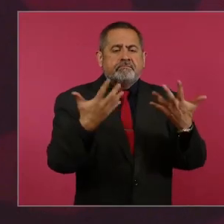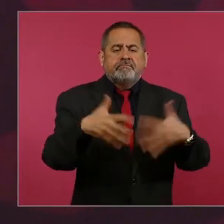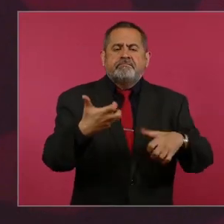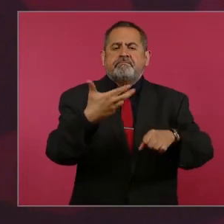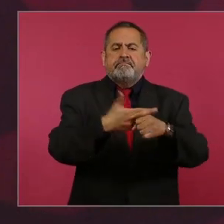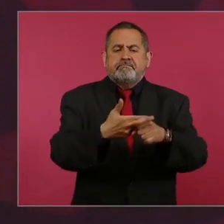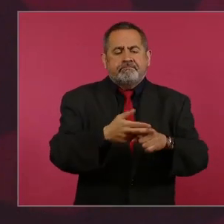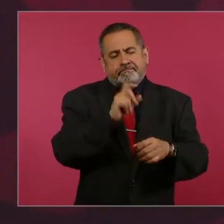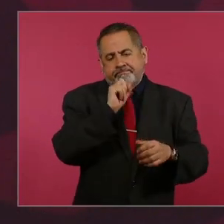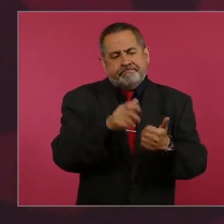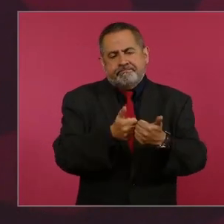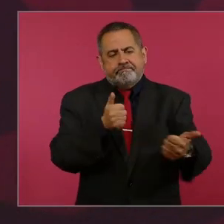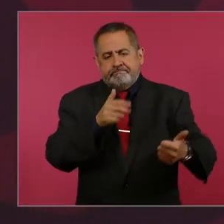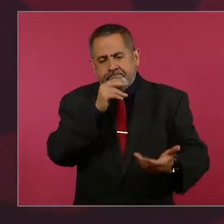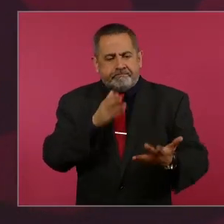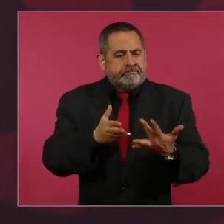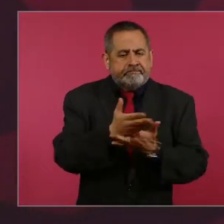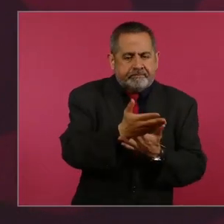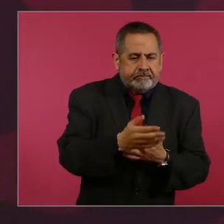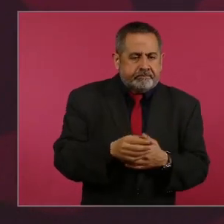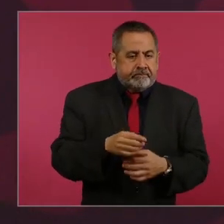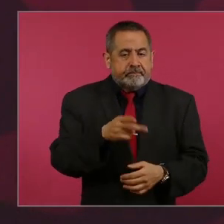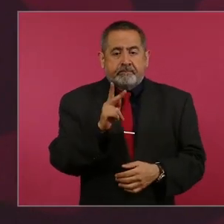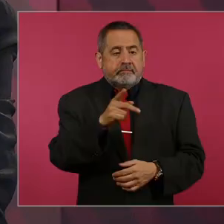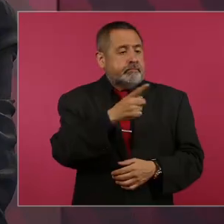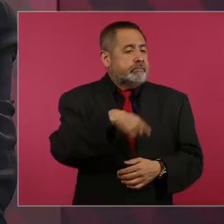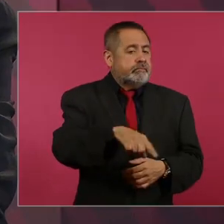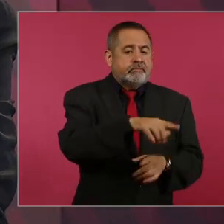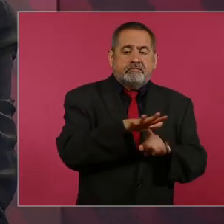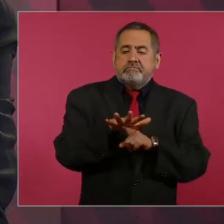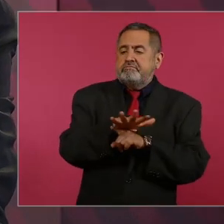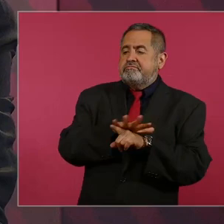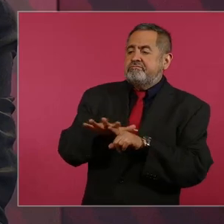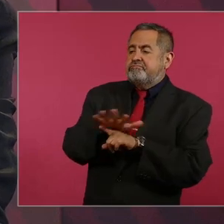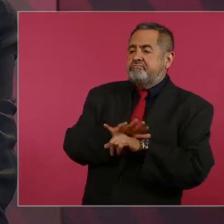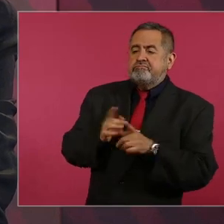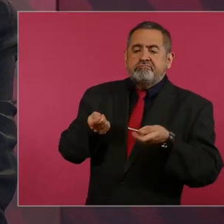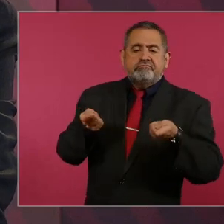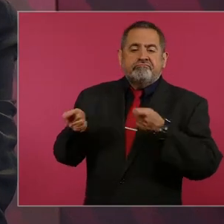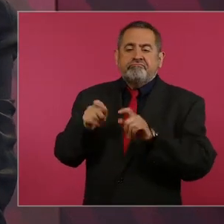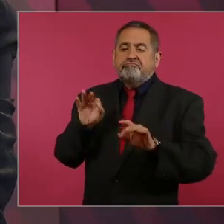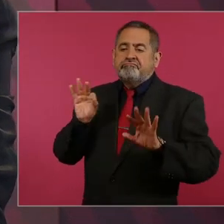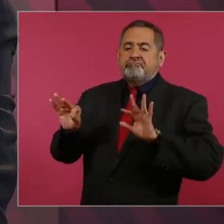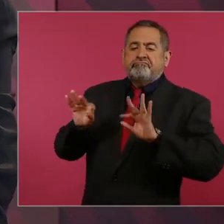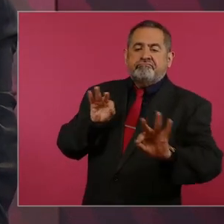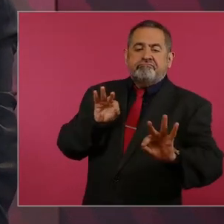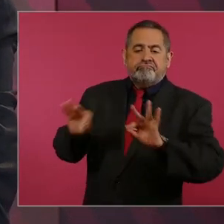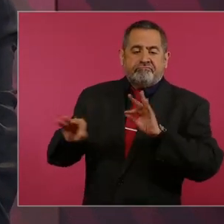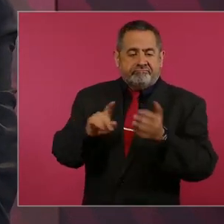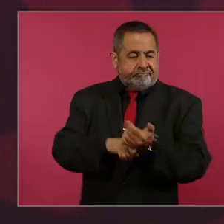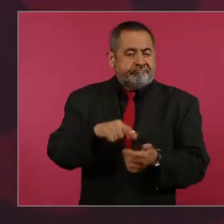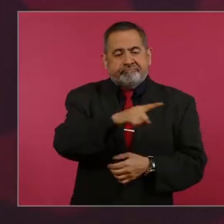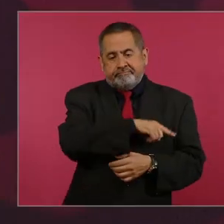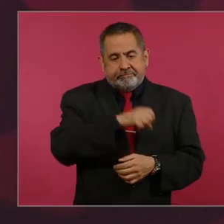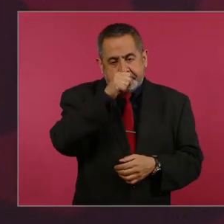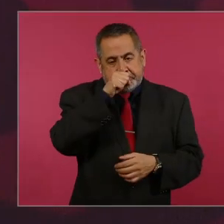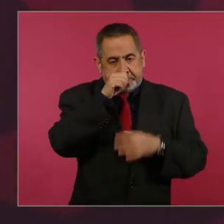relacionado con la manipulación que se da en los medios